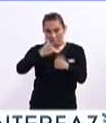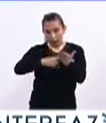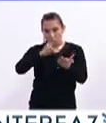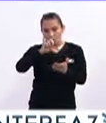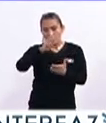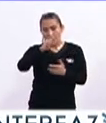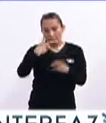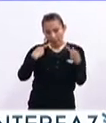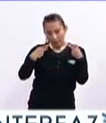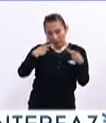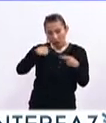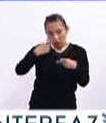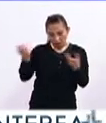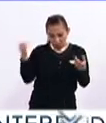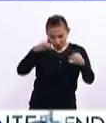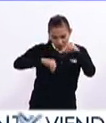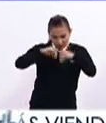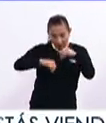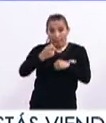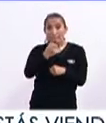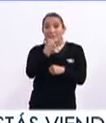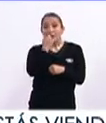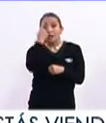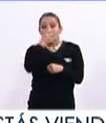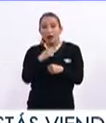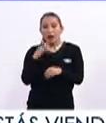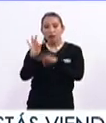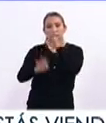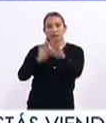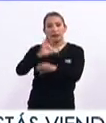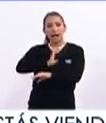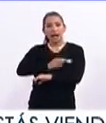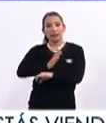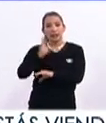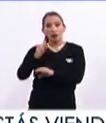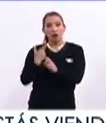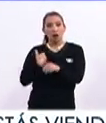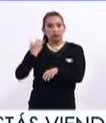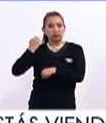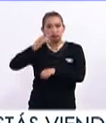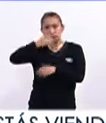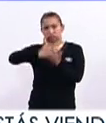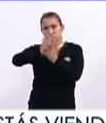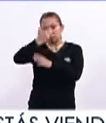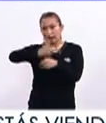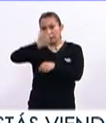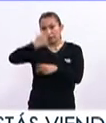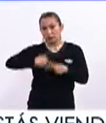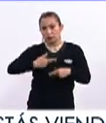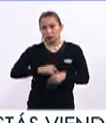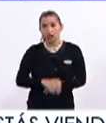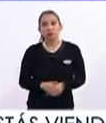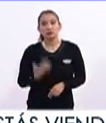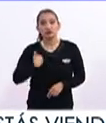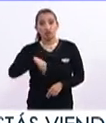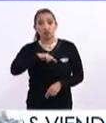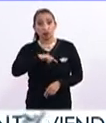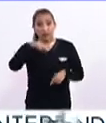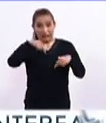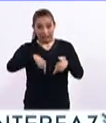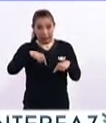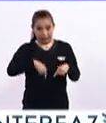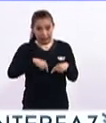UNAM, desarrollan una combinación de medicamentos para tratar el cáncer y que no sea tan agresivo para el paciente. Nosotros lo